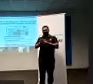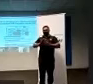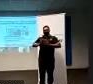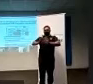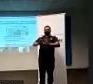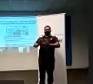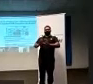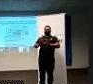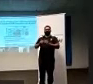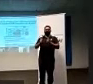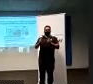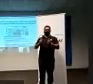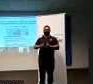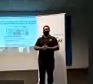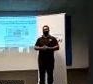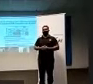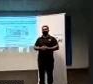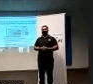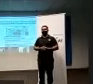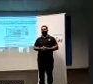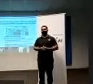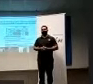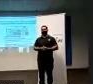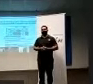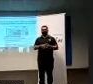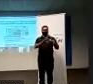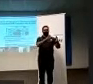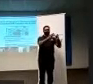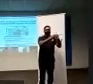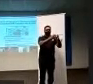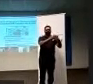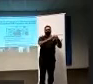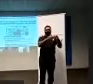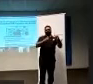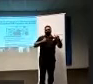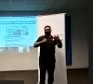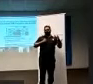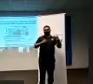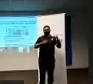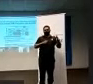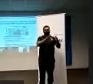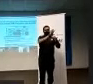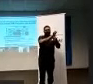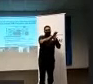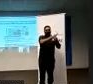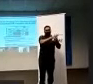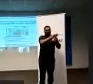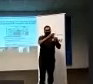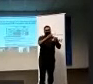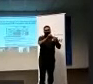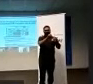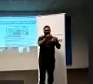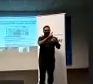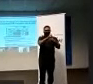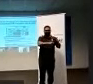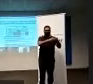grupo de las pacientes femeninas, en el grupo de 5 a 11 años, después de la segunda dosis,